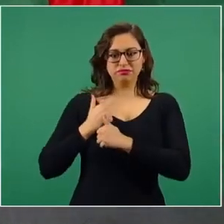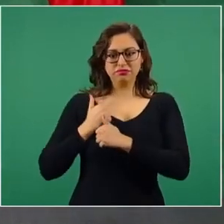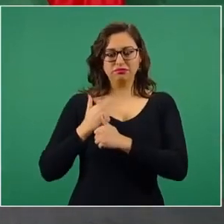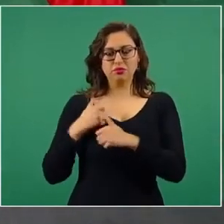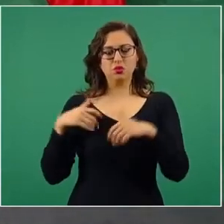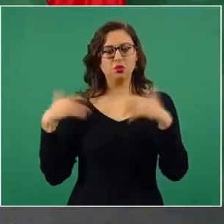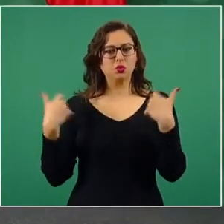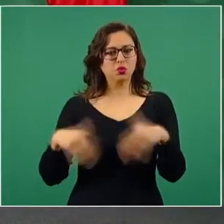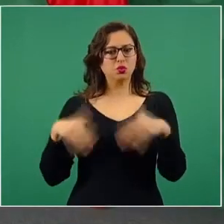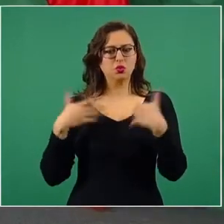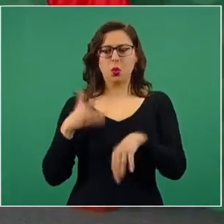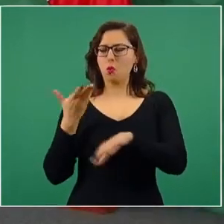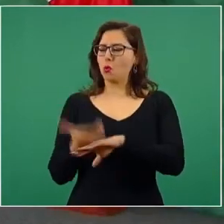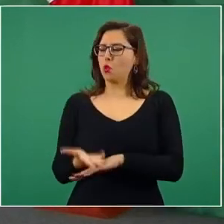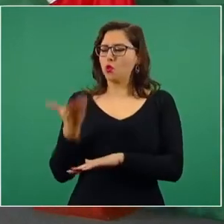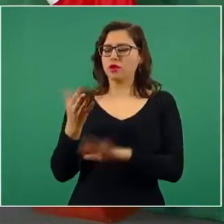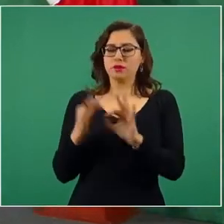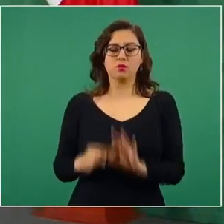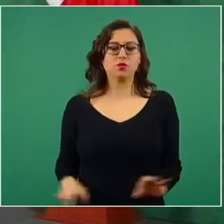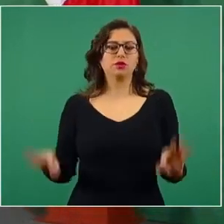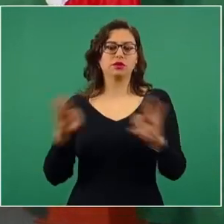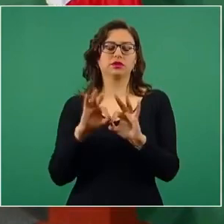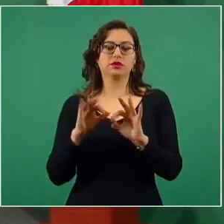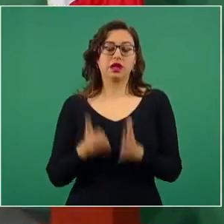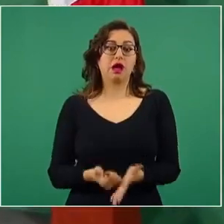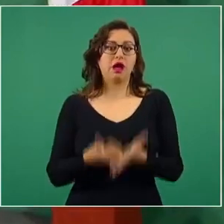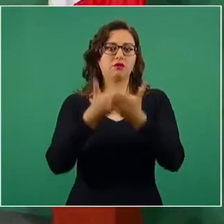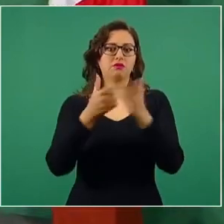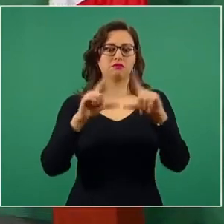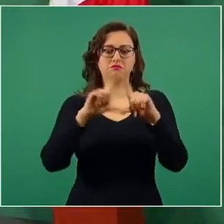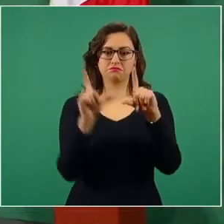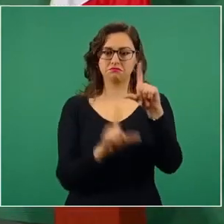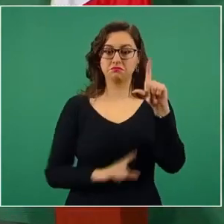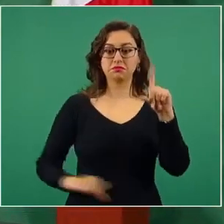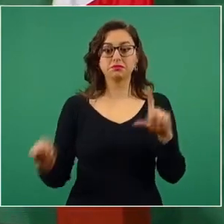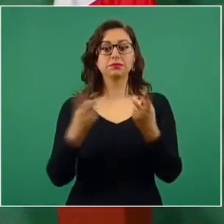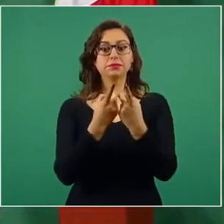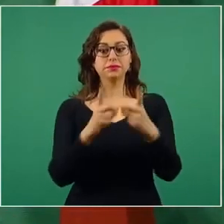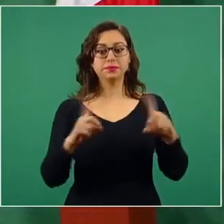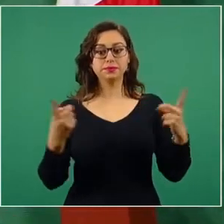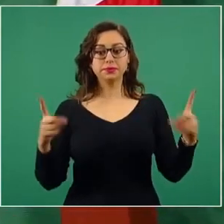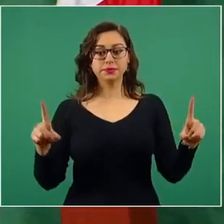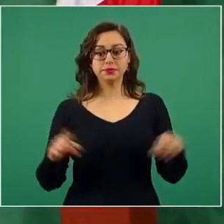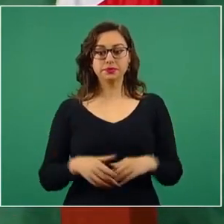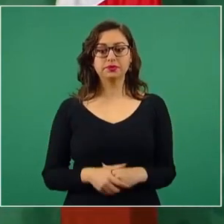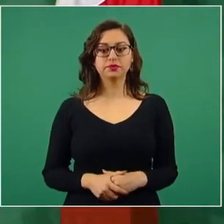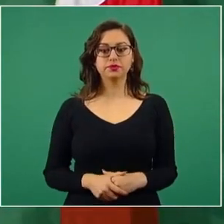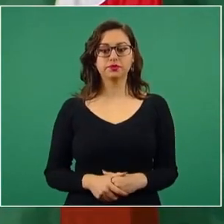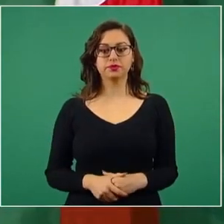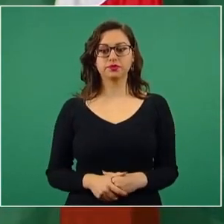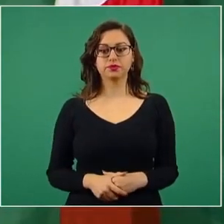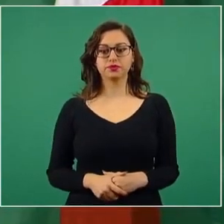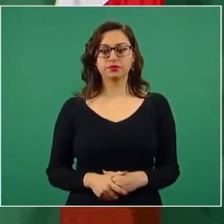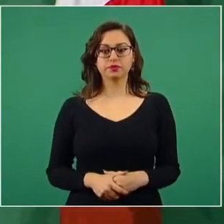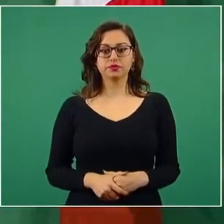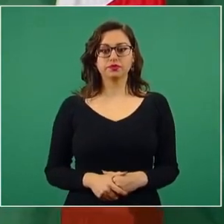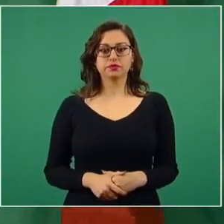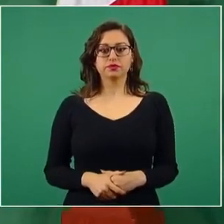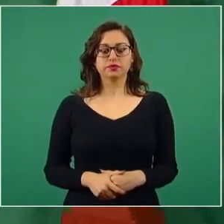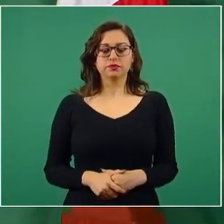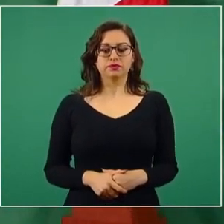muy importante para el desarrollo de nuestro país. y surge una